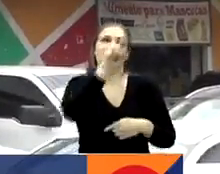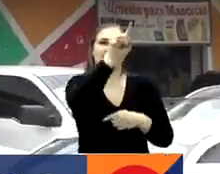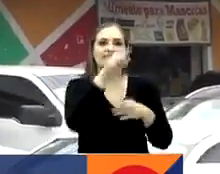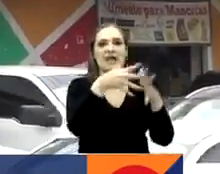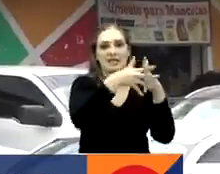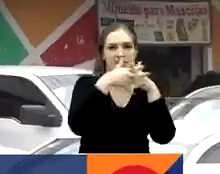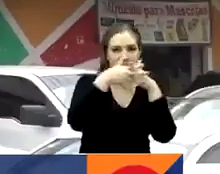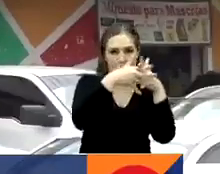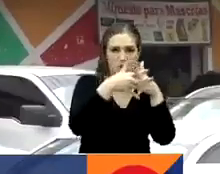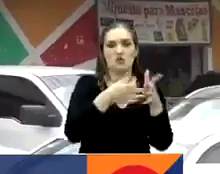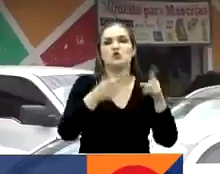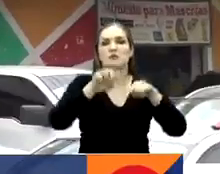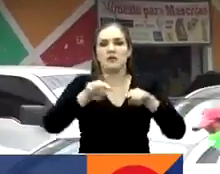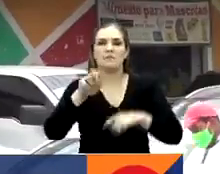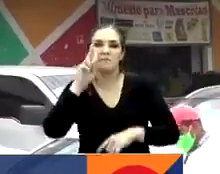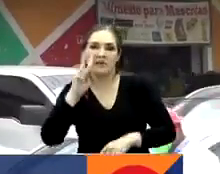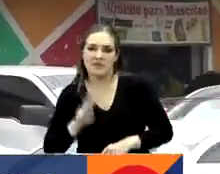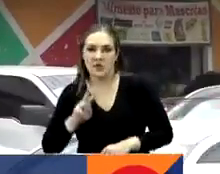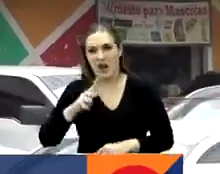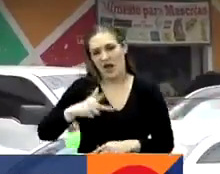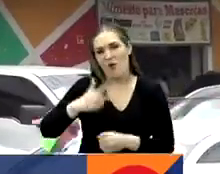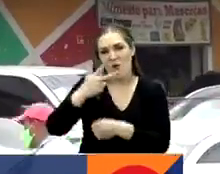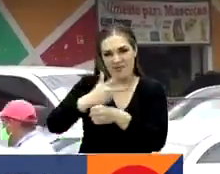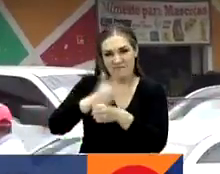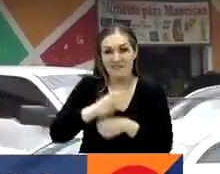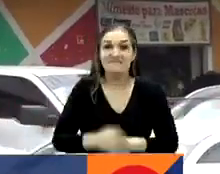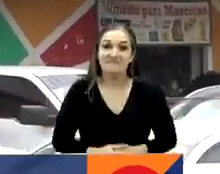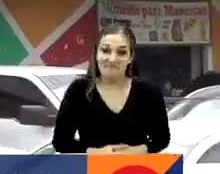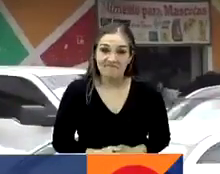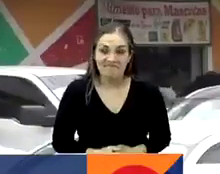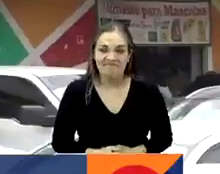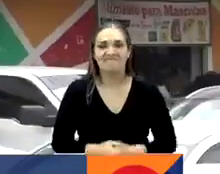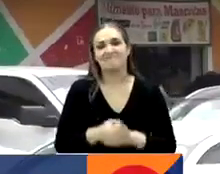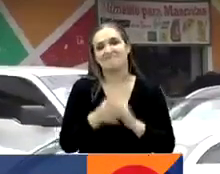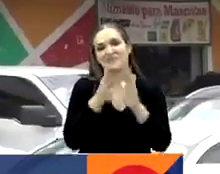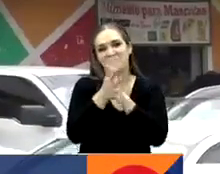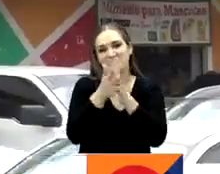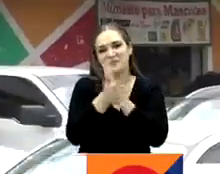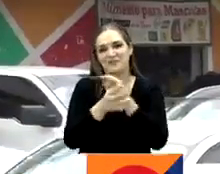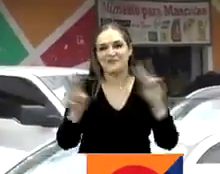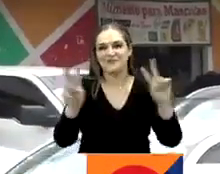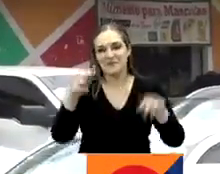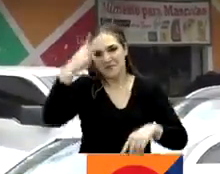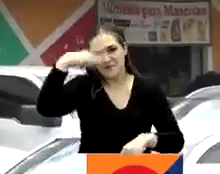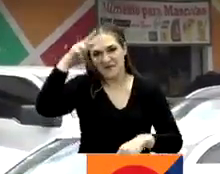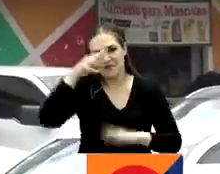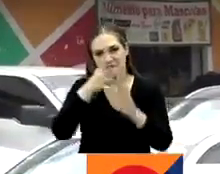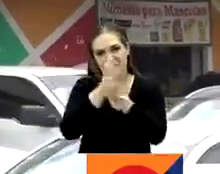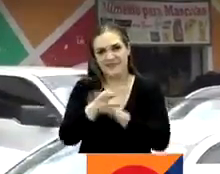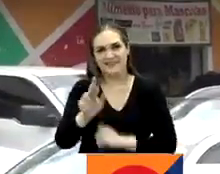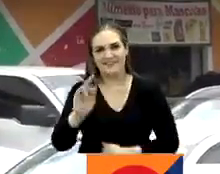Guatemala y Venezuela. Desde la Ciudad de México, Juan Carlos Aguirre Romero para RTVC Noticias, conectados 24/7.